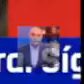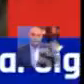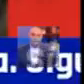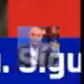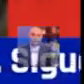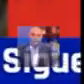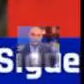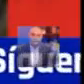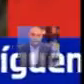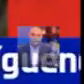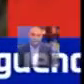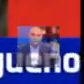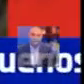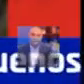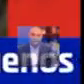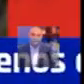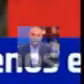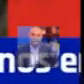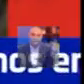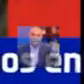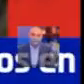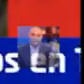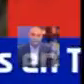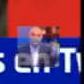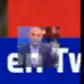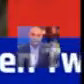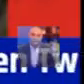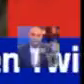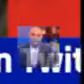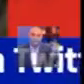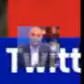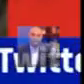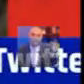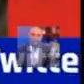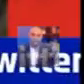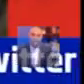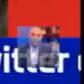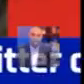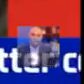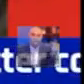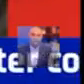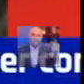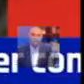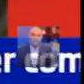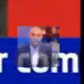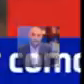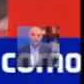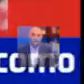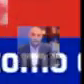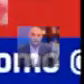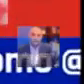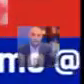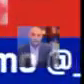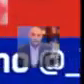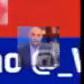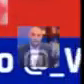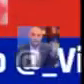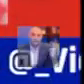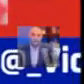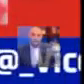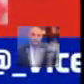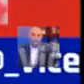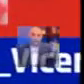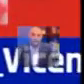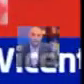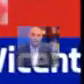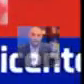siendo maltratados en el norte, y ahora no los veo tan furibundos, es más, no los veo como los vi hace